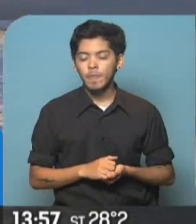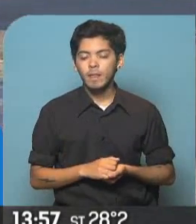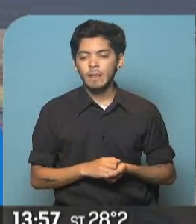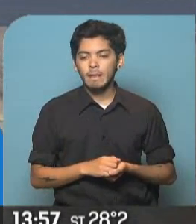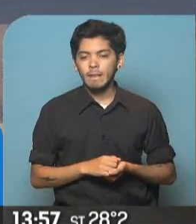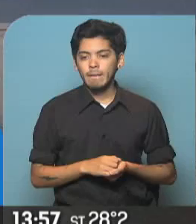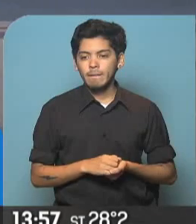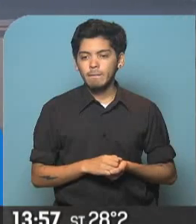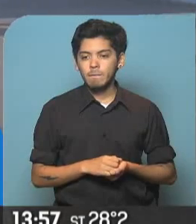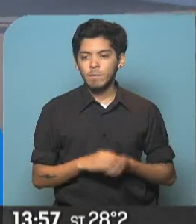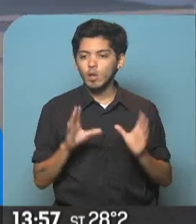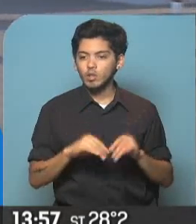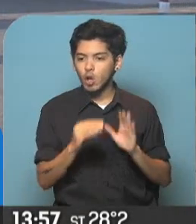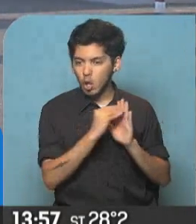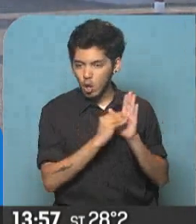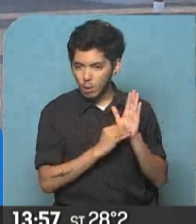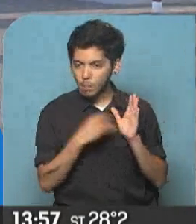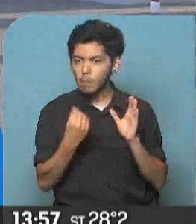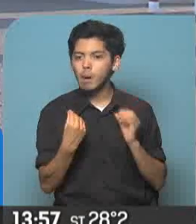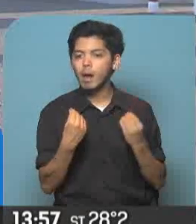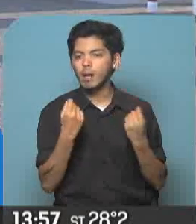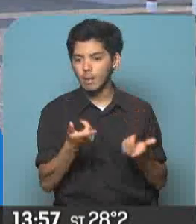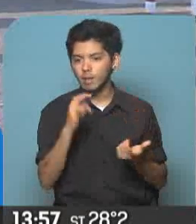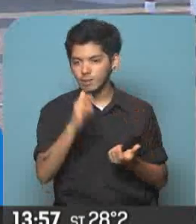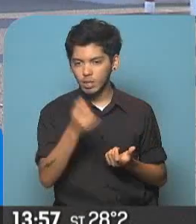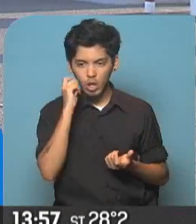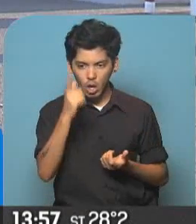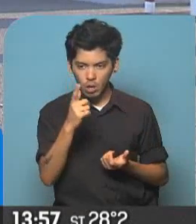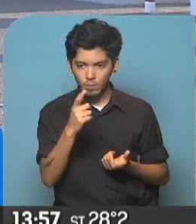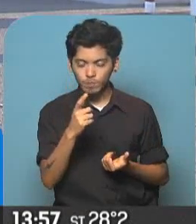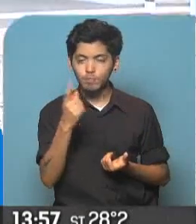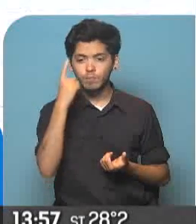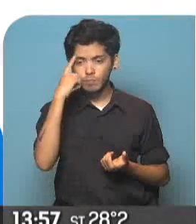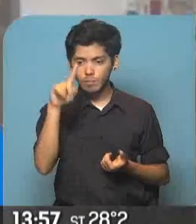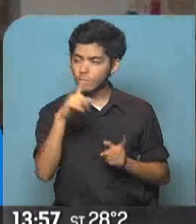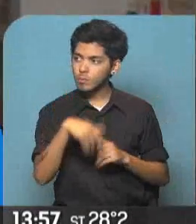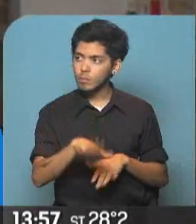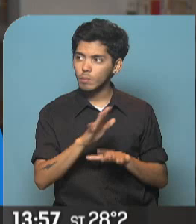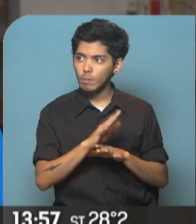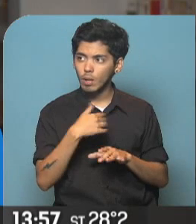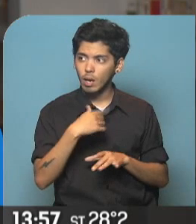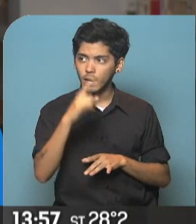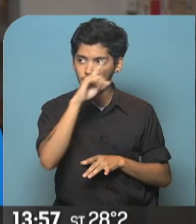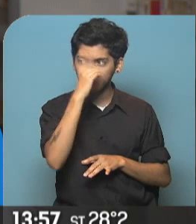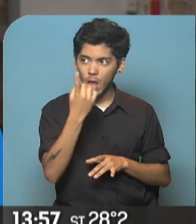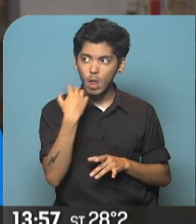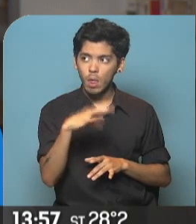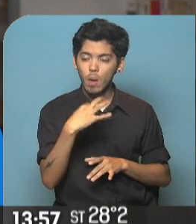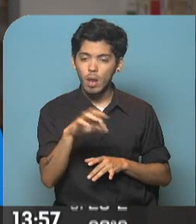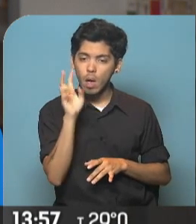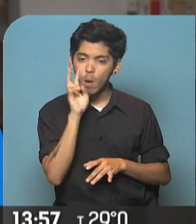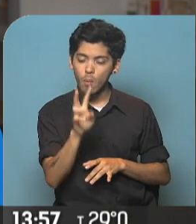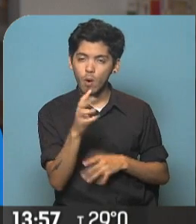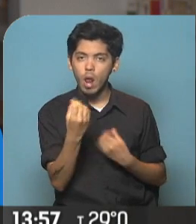en fin, todas las pautas como para que se les sea otorgadas, ¿no? Creemos que desde el Estado debería haber algún tipo de política para acompañar